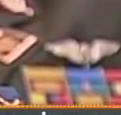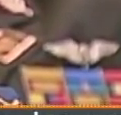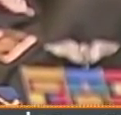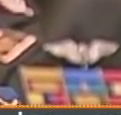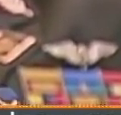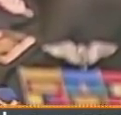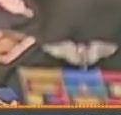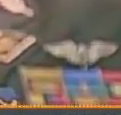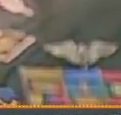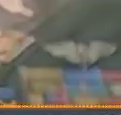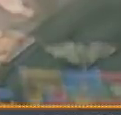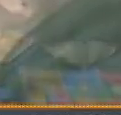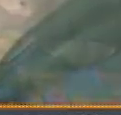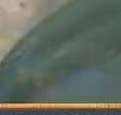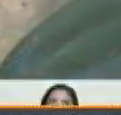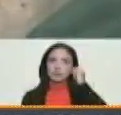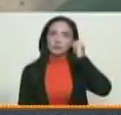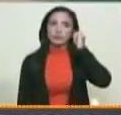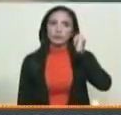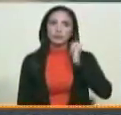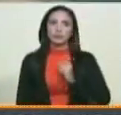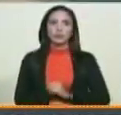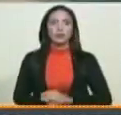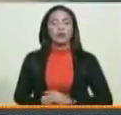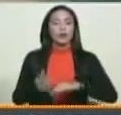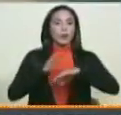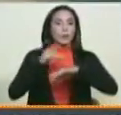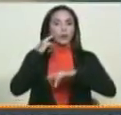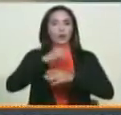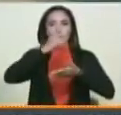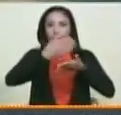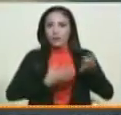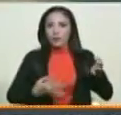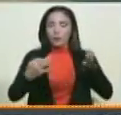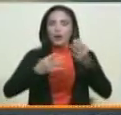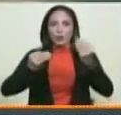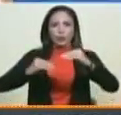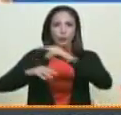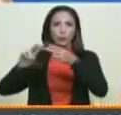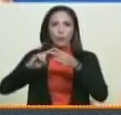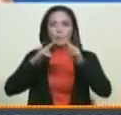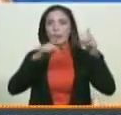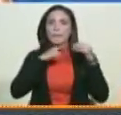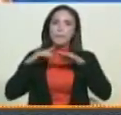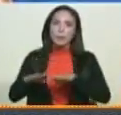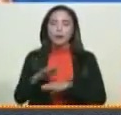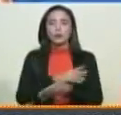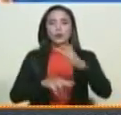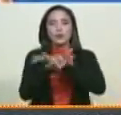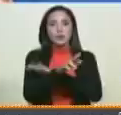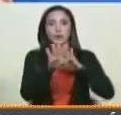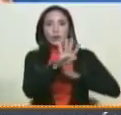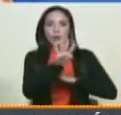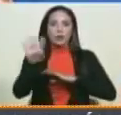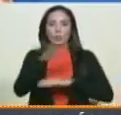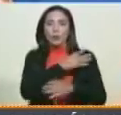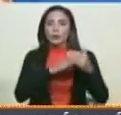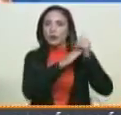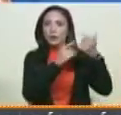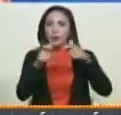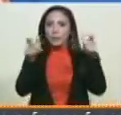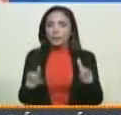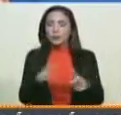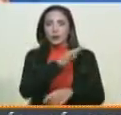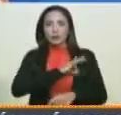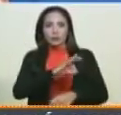firma de los acuerdos de paz han asesinado 394 líderes políticos, sociales